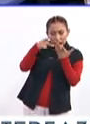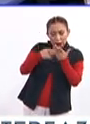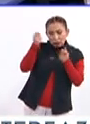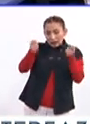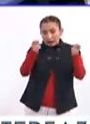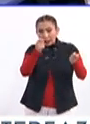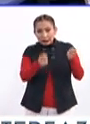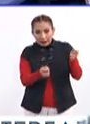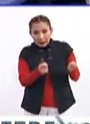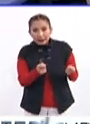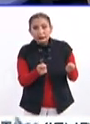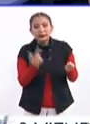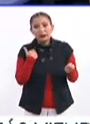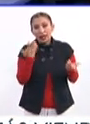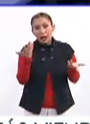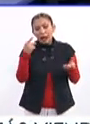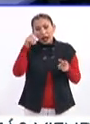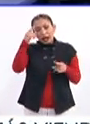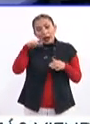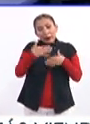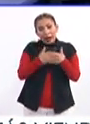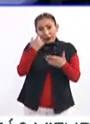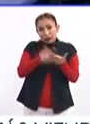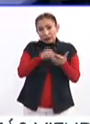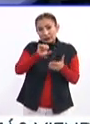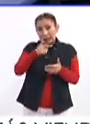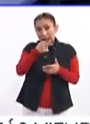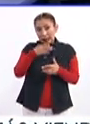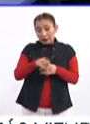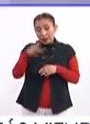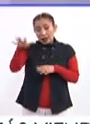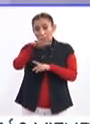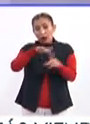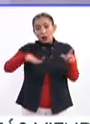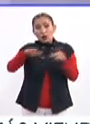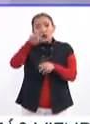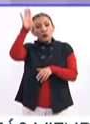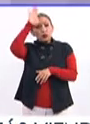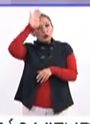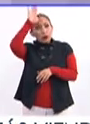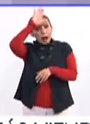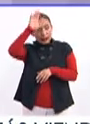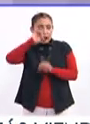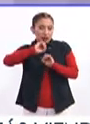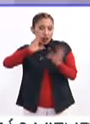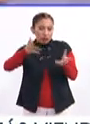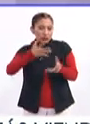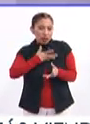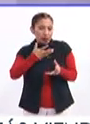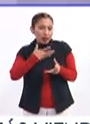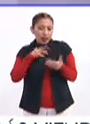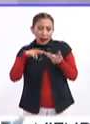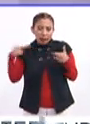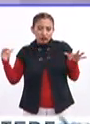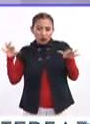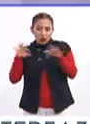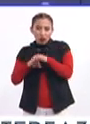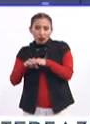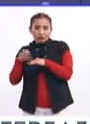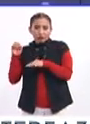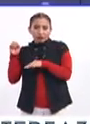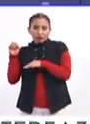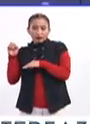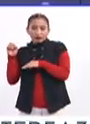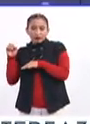proyectos que pues van a estar en mente de la Secretaría General Iberoamericana en el espacio cultural, que por supuesto tiene que ver mucho con